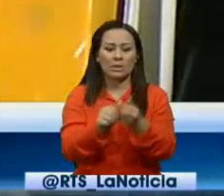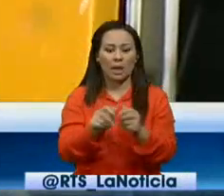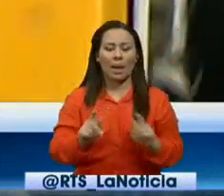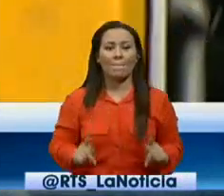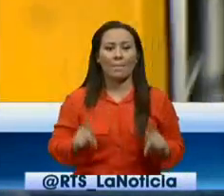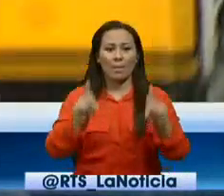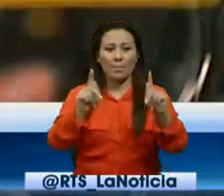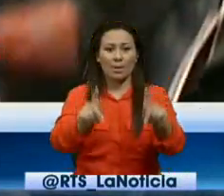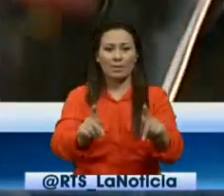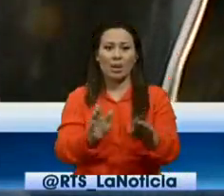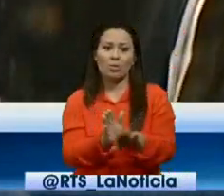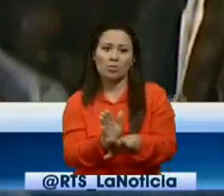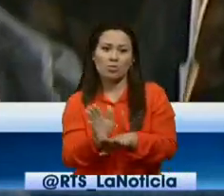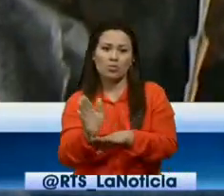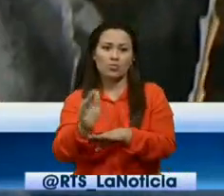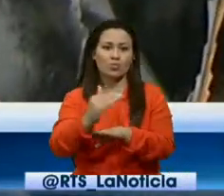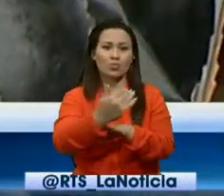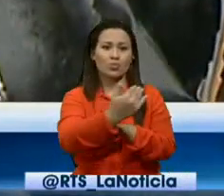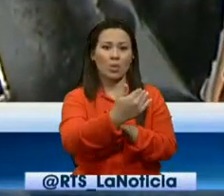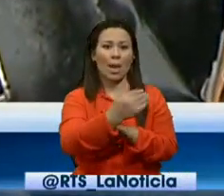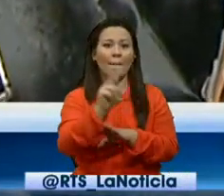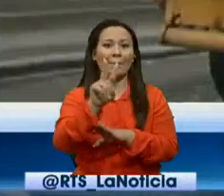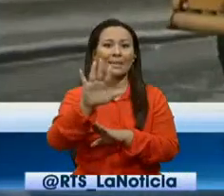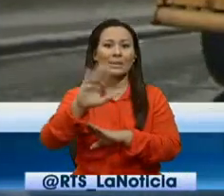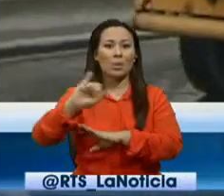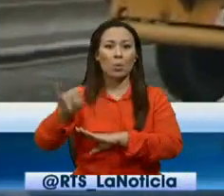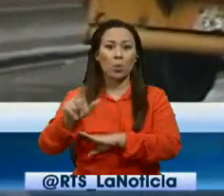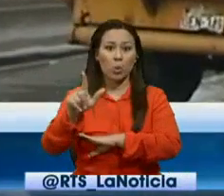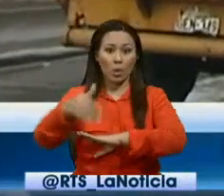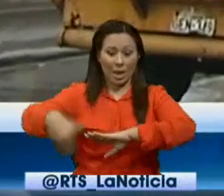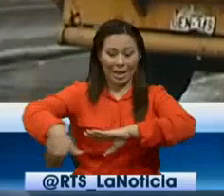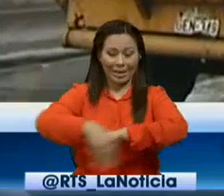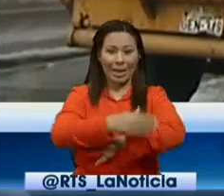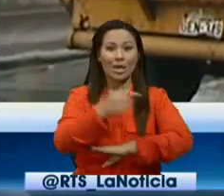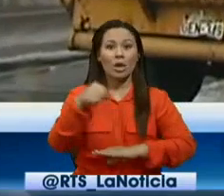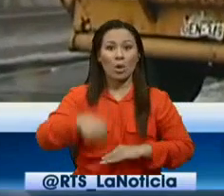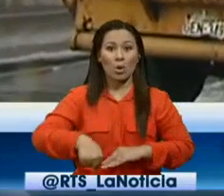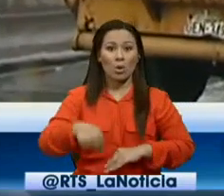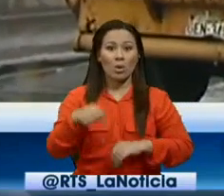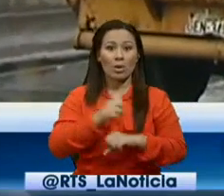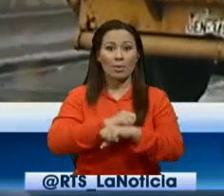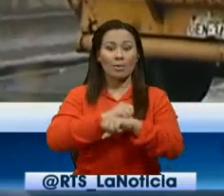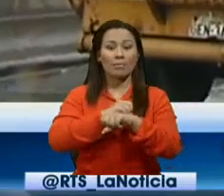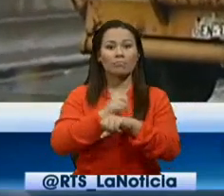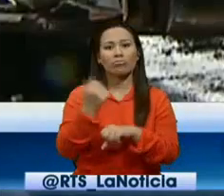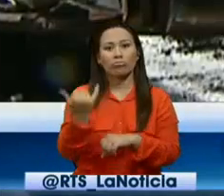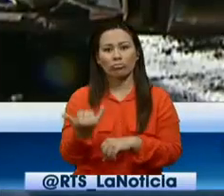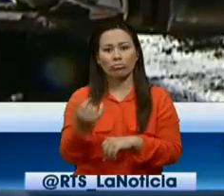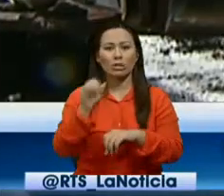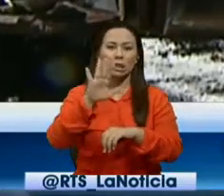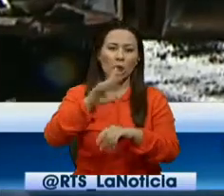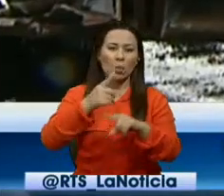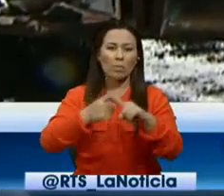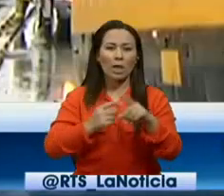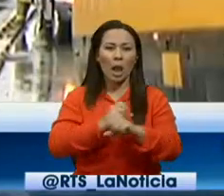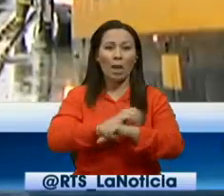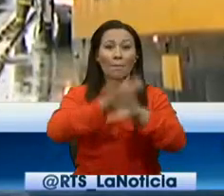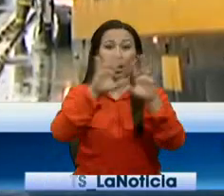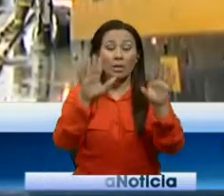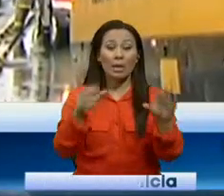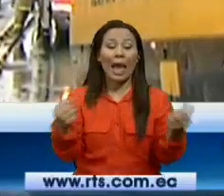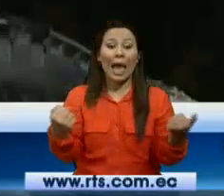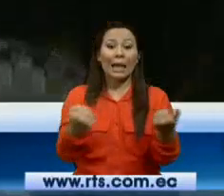de la avenida 25 de julio. El día de hoy a las 5 horas 30 aproximadamente ha existido este accidente